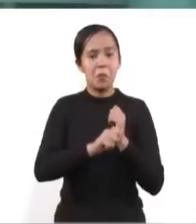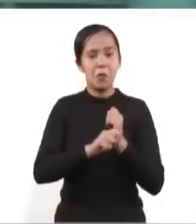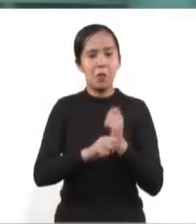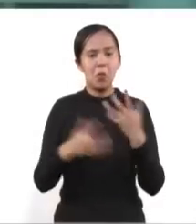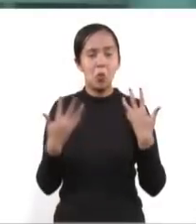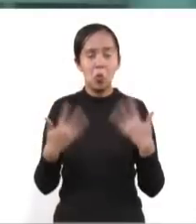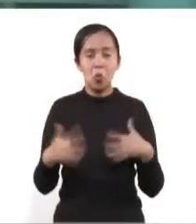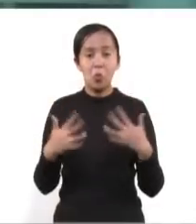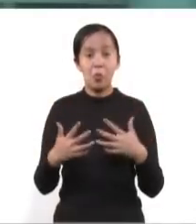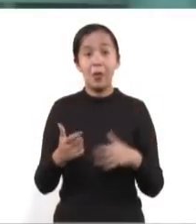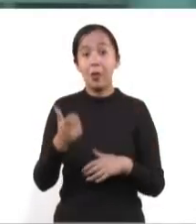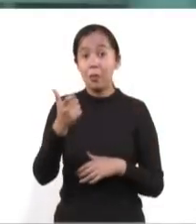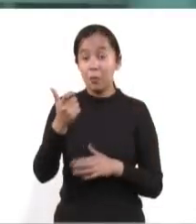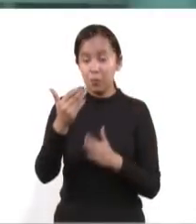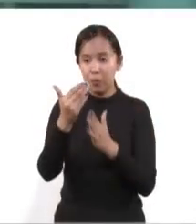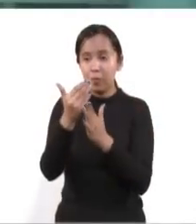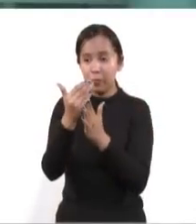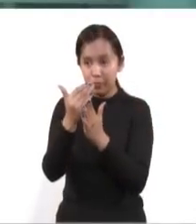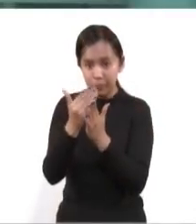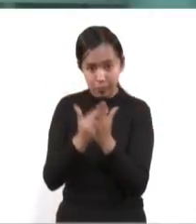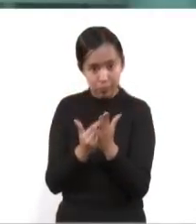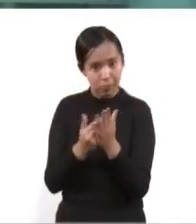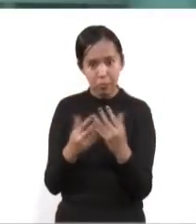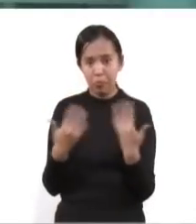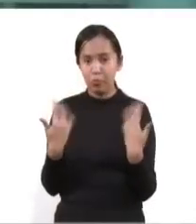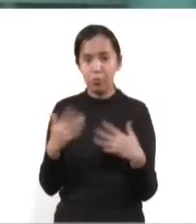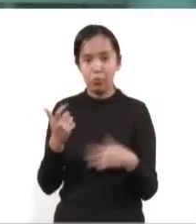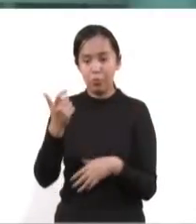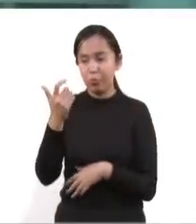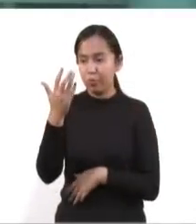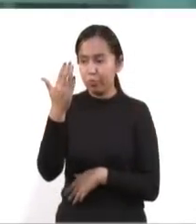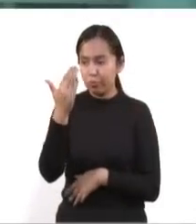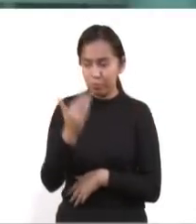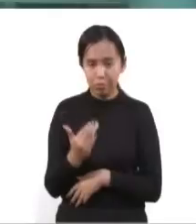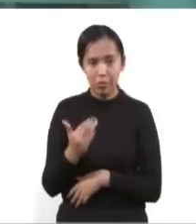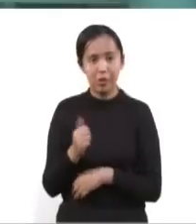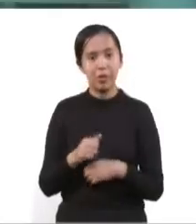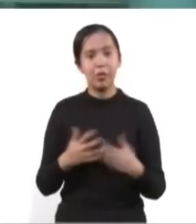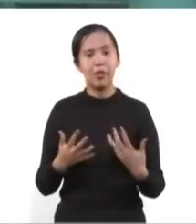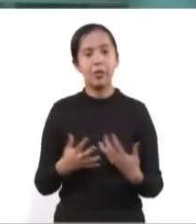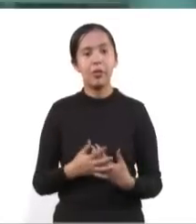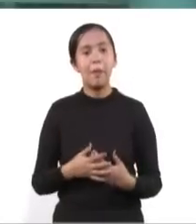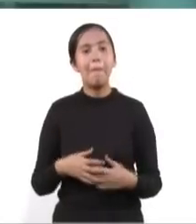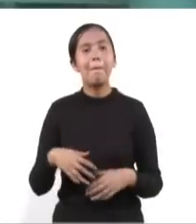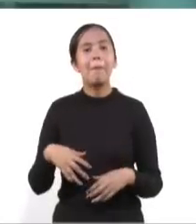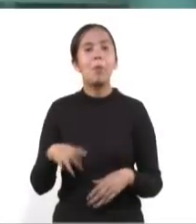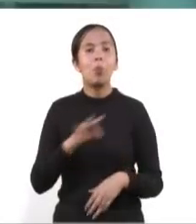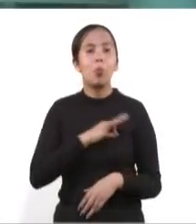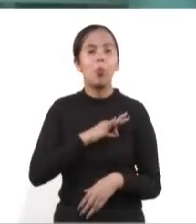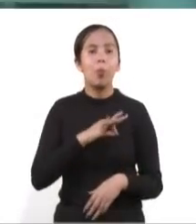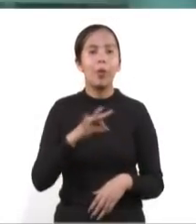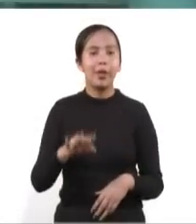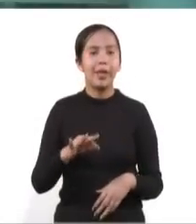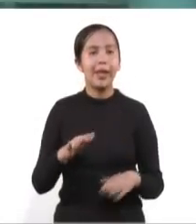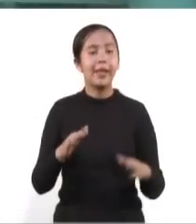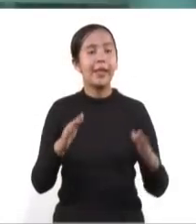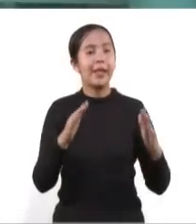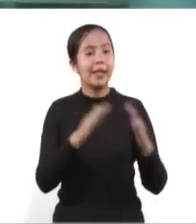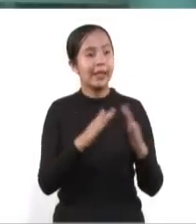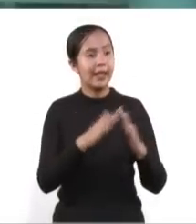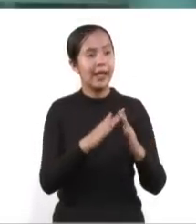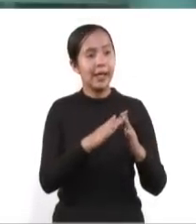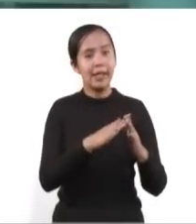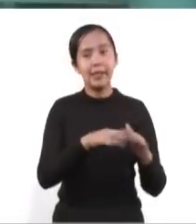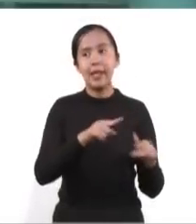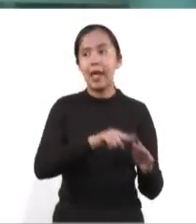precios muy bajos, los más bajos del mundo, trasladarse de su casa al trabajo y del trabajo a su